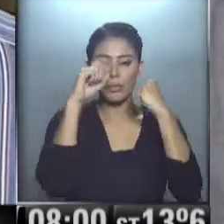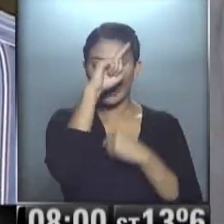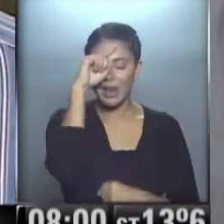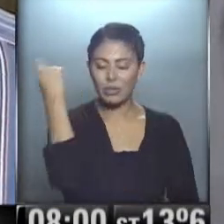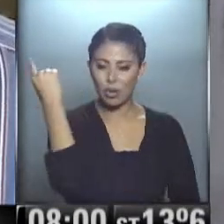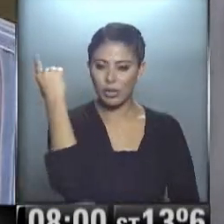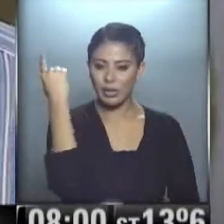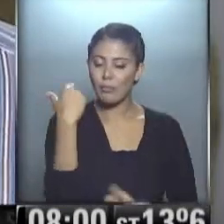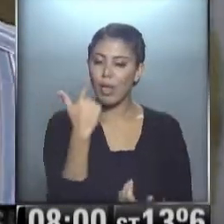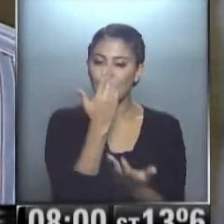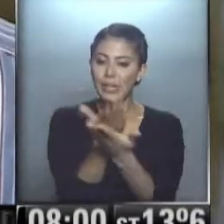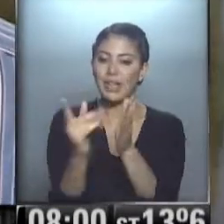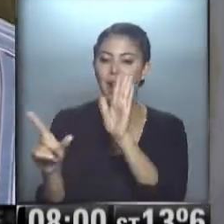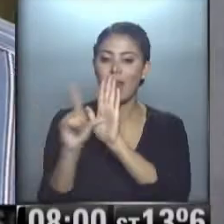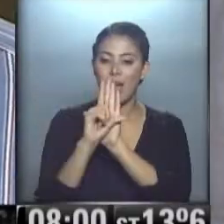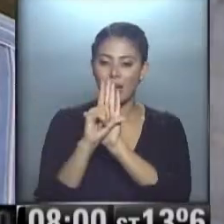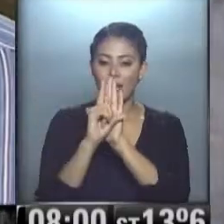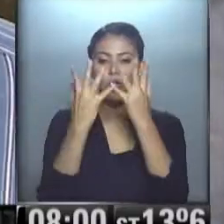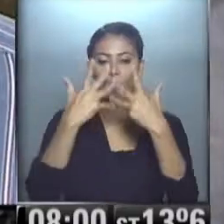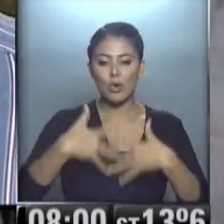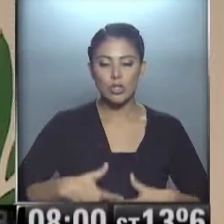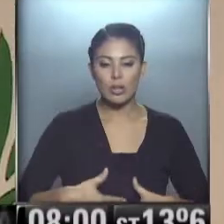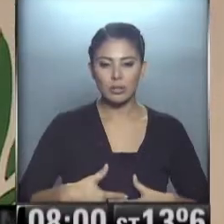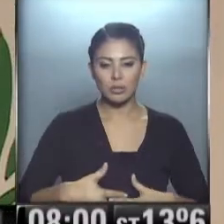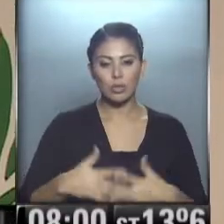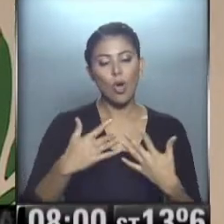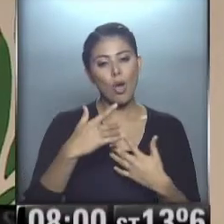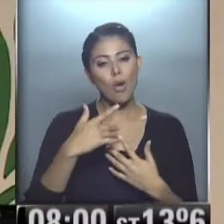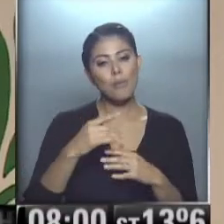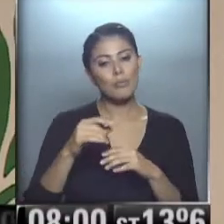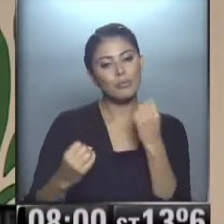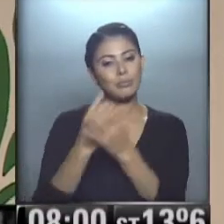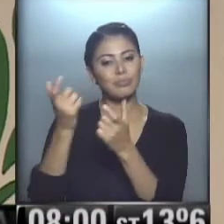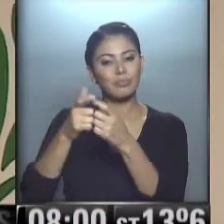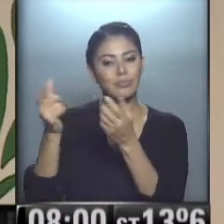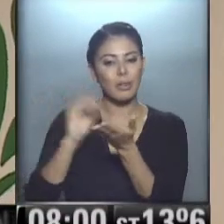con Camau Espínola, presentar la ley y el proyecto para ser considerado en la Cámara de Diputados.